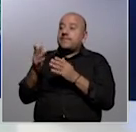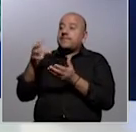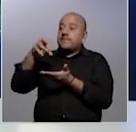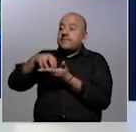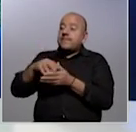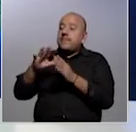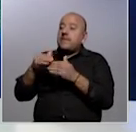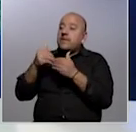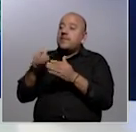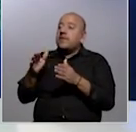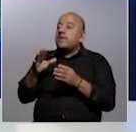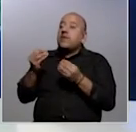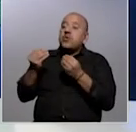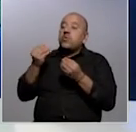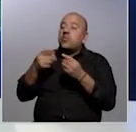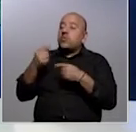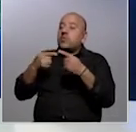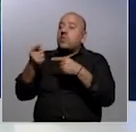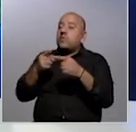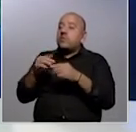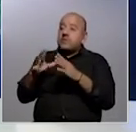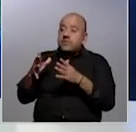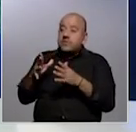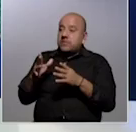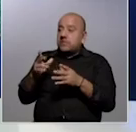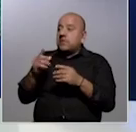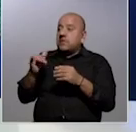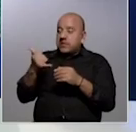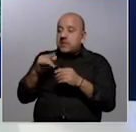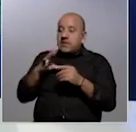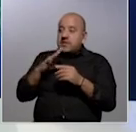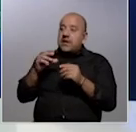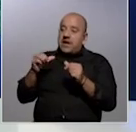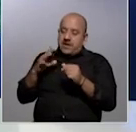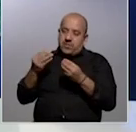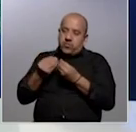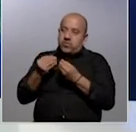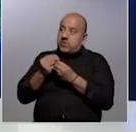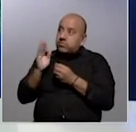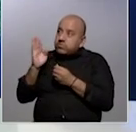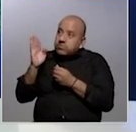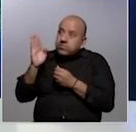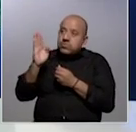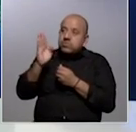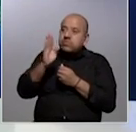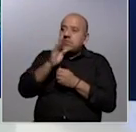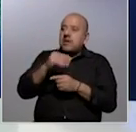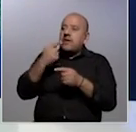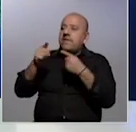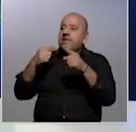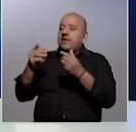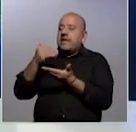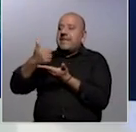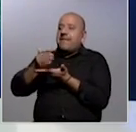para después ver cómo seguimos ampliando más allá de salidas que se están haciendo territorialmente este a distintos